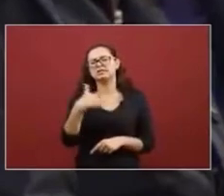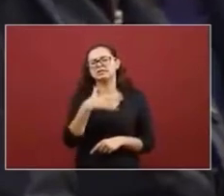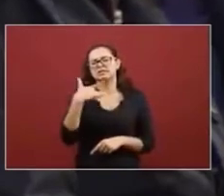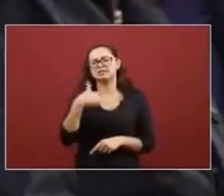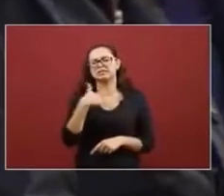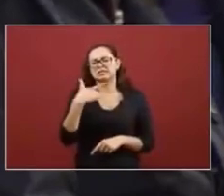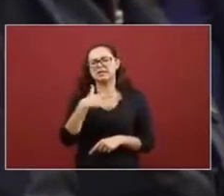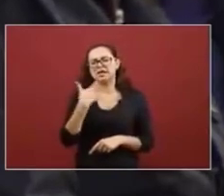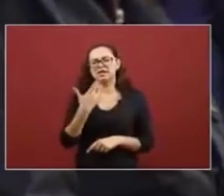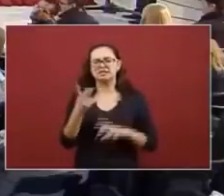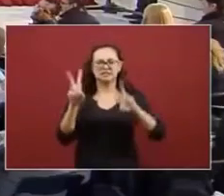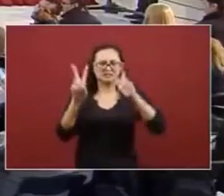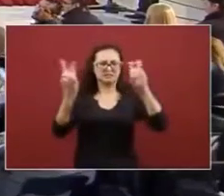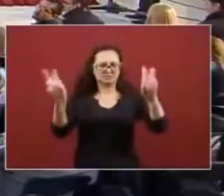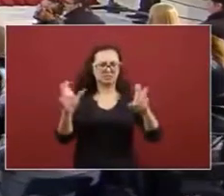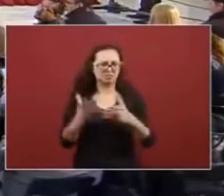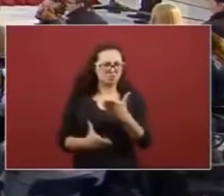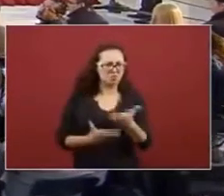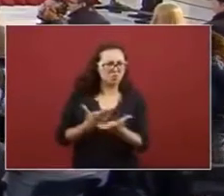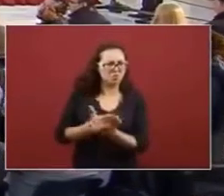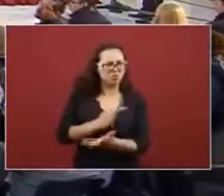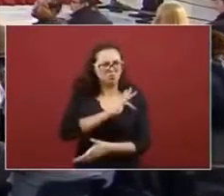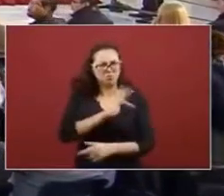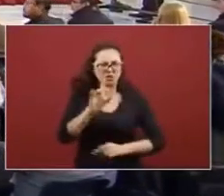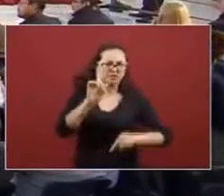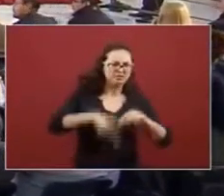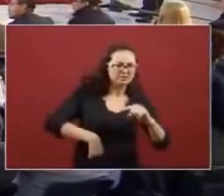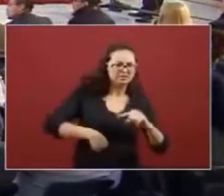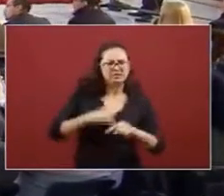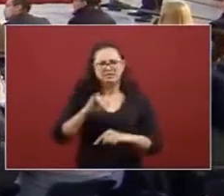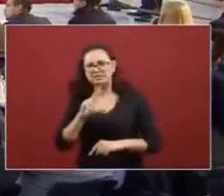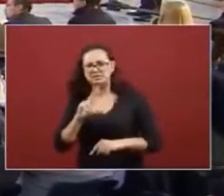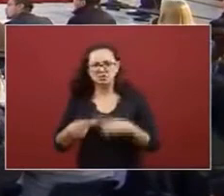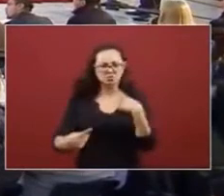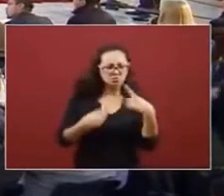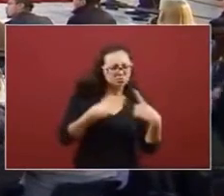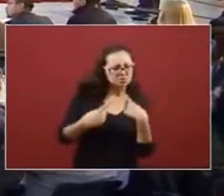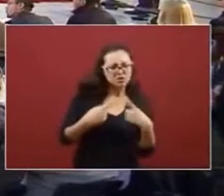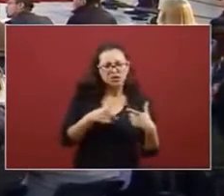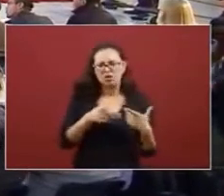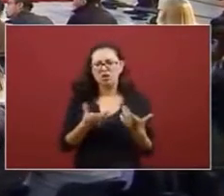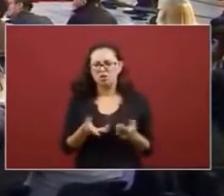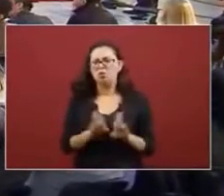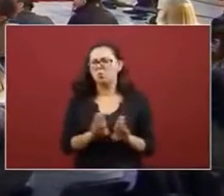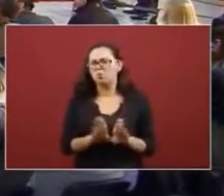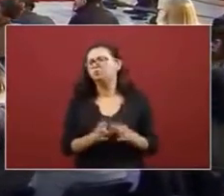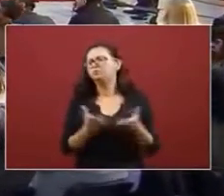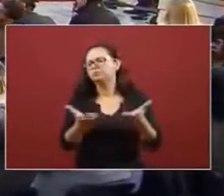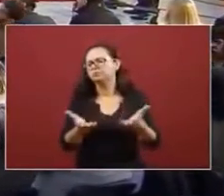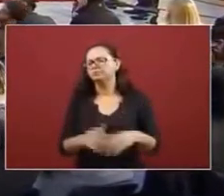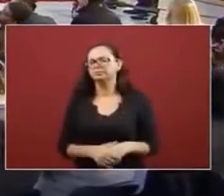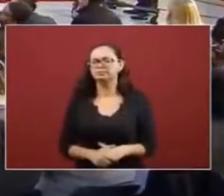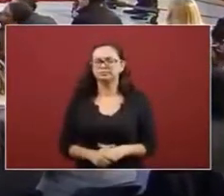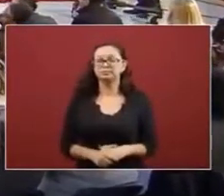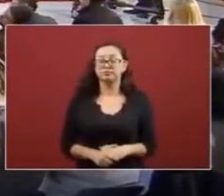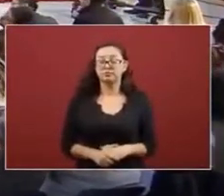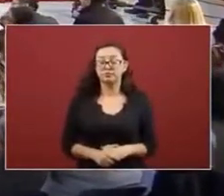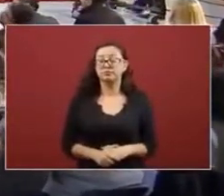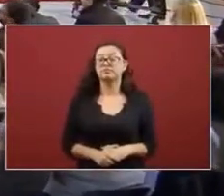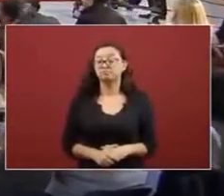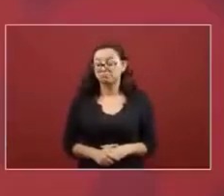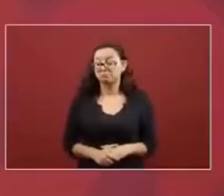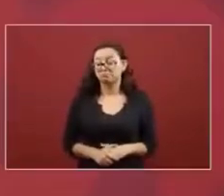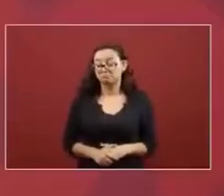en relación a esta propuesta que hacen todavía está en camino en pláticas que nos puede decir al respecto quedaron algunos temas